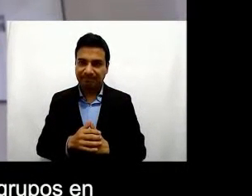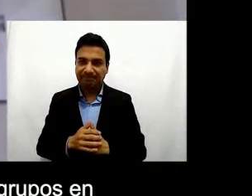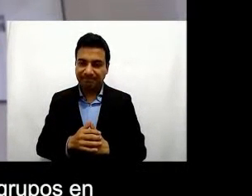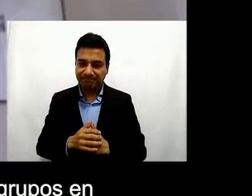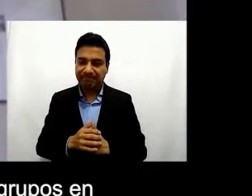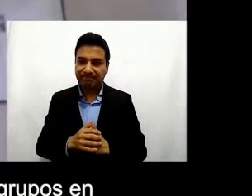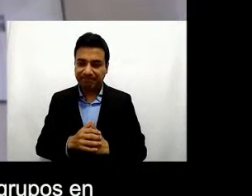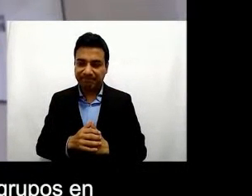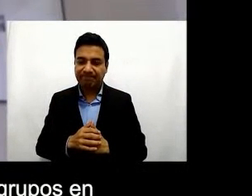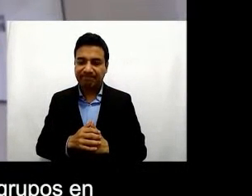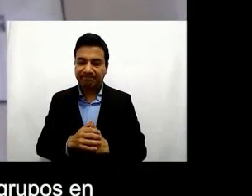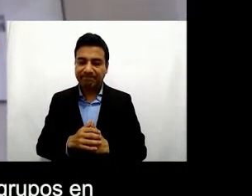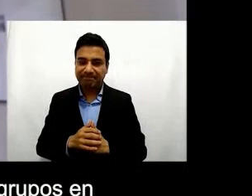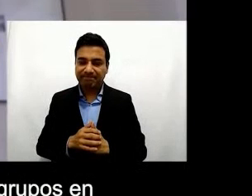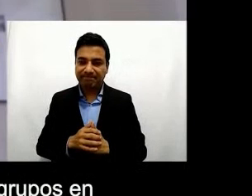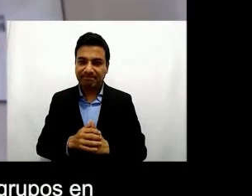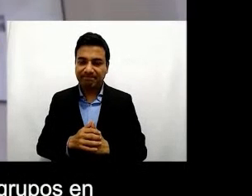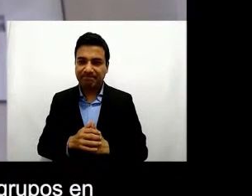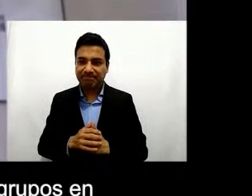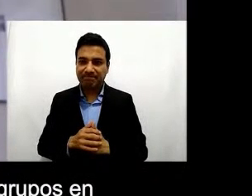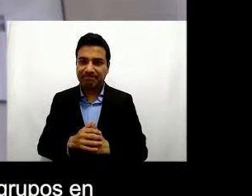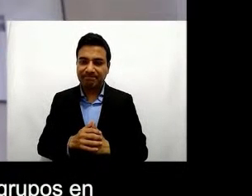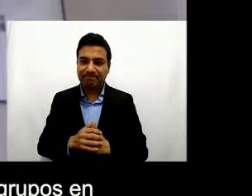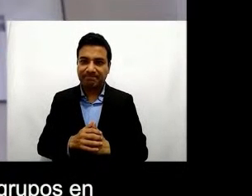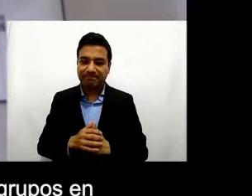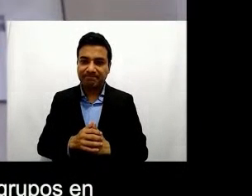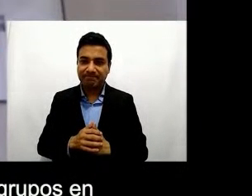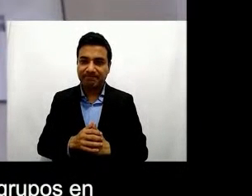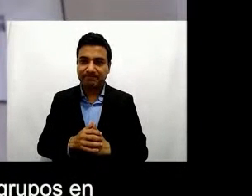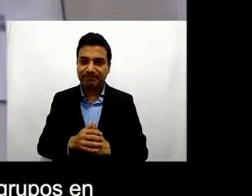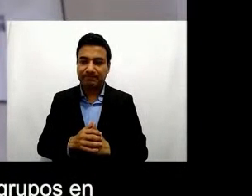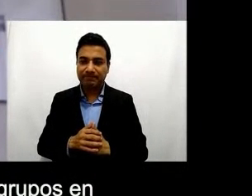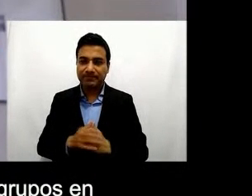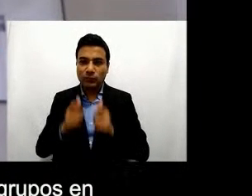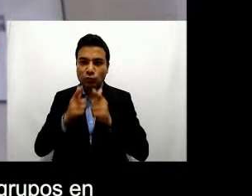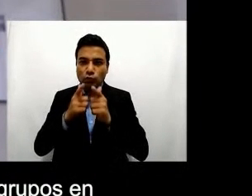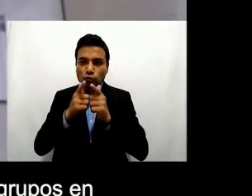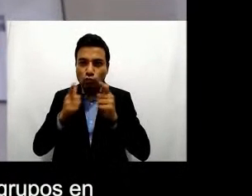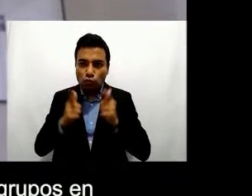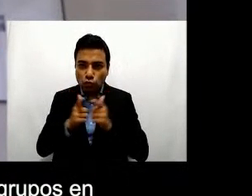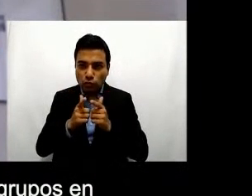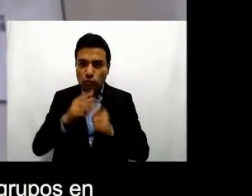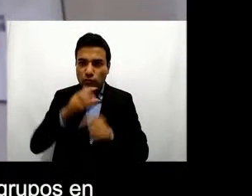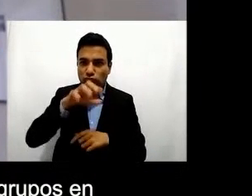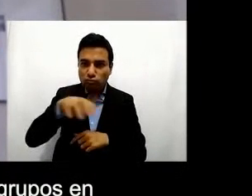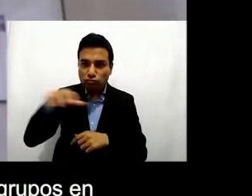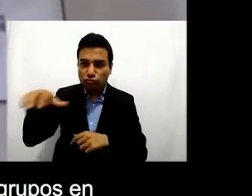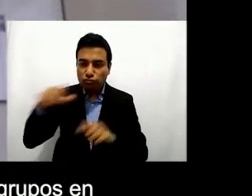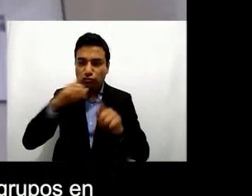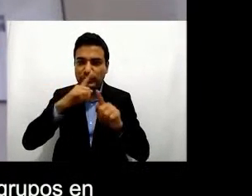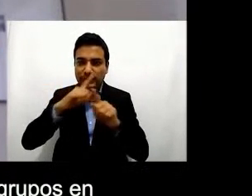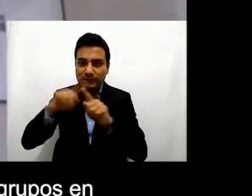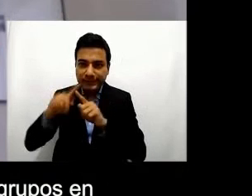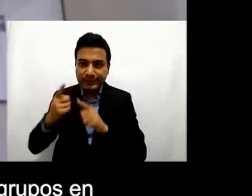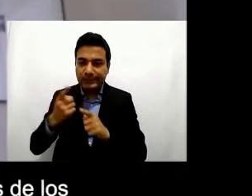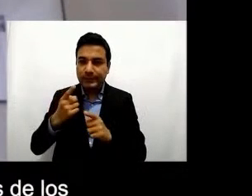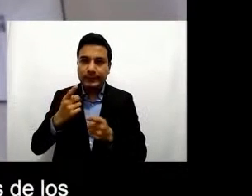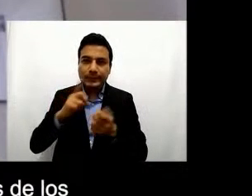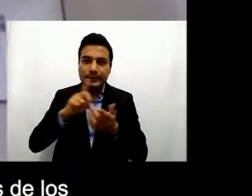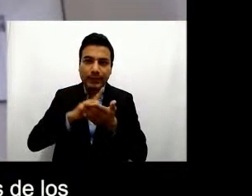buscado conocer la experiencia de distintos grupos en la pandemia, gente con discapacidades, por